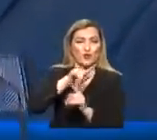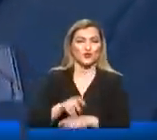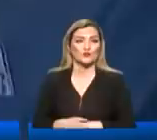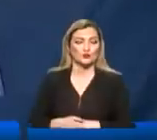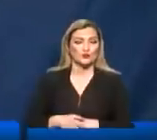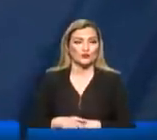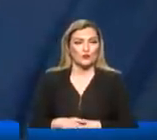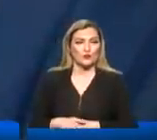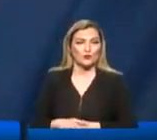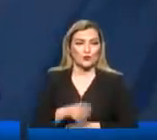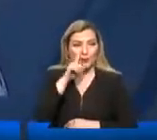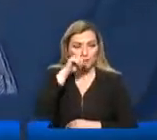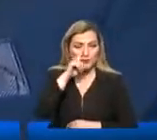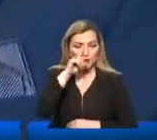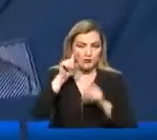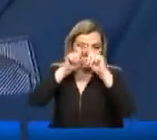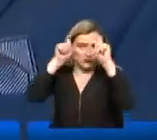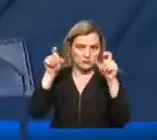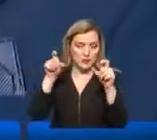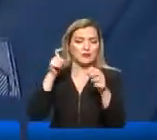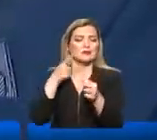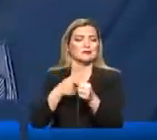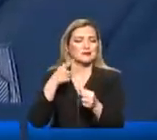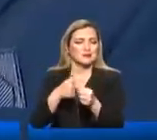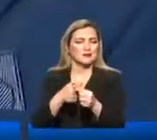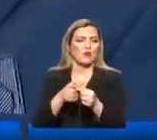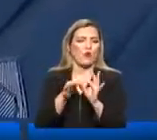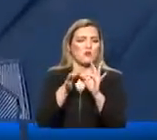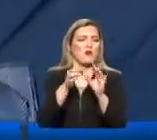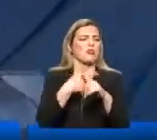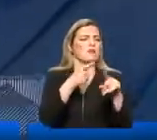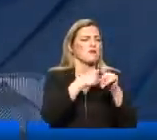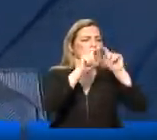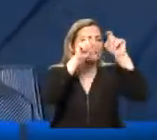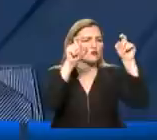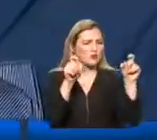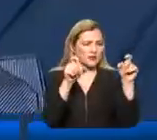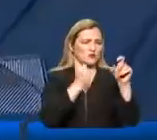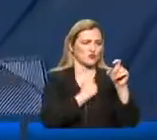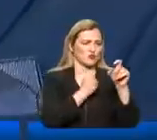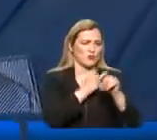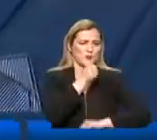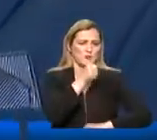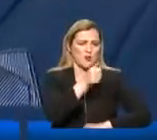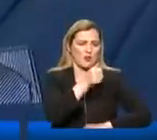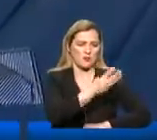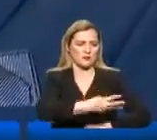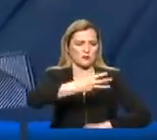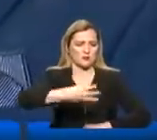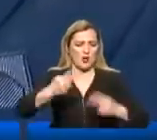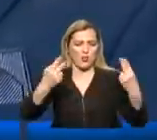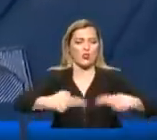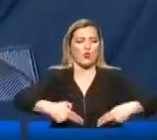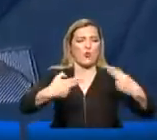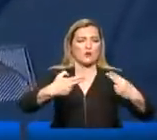no solamente de empleados de Corporación Quiport, sino también de colaboradores de otras entidades, como las mismas aerolíneas, migración, aduana,